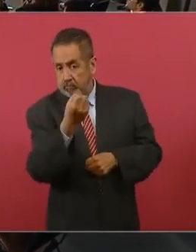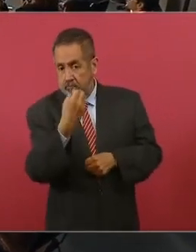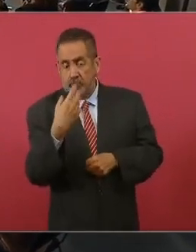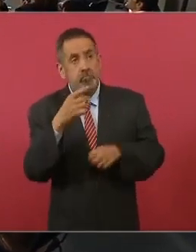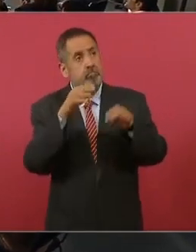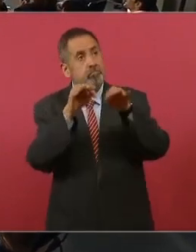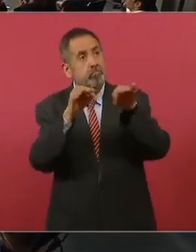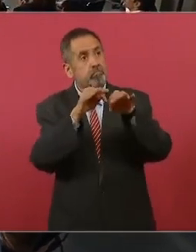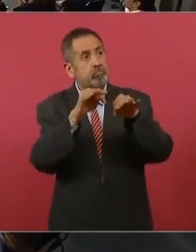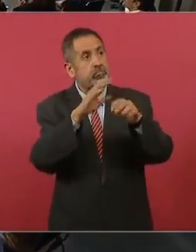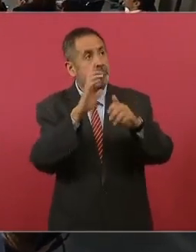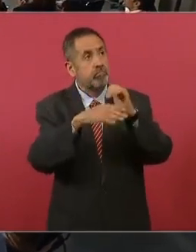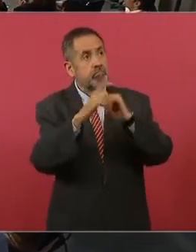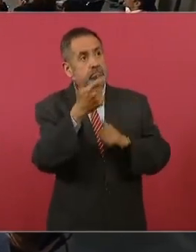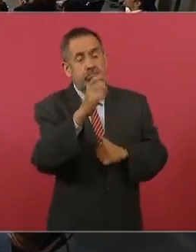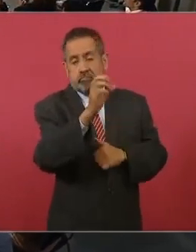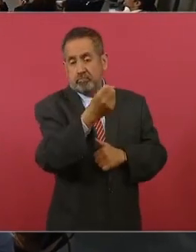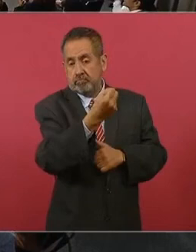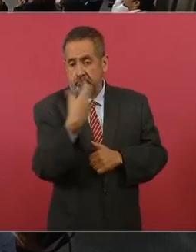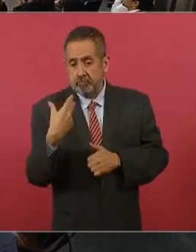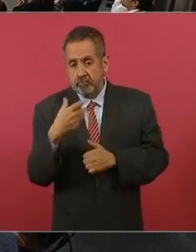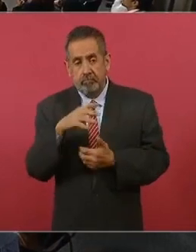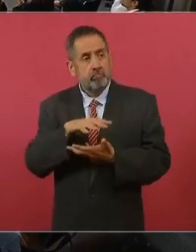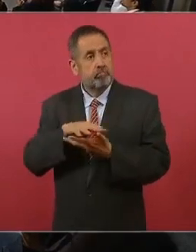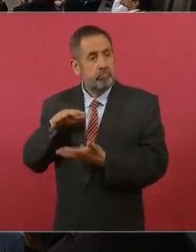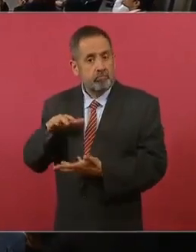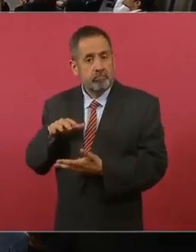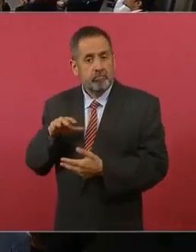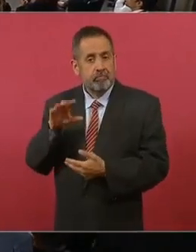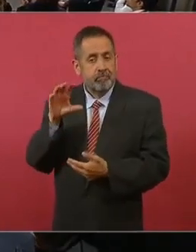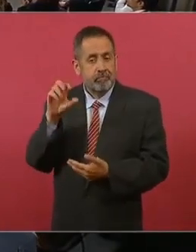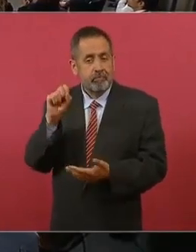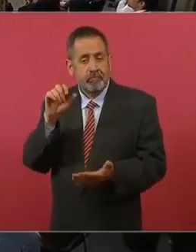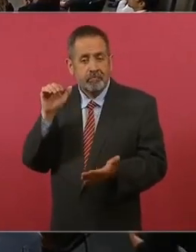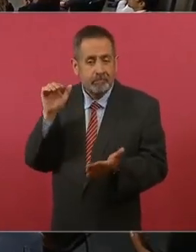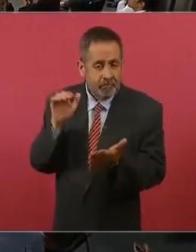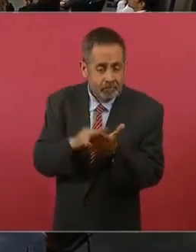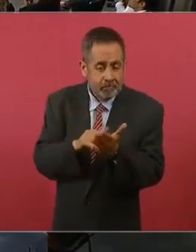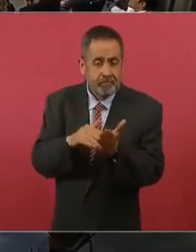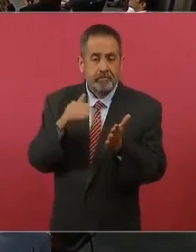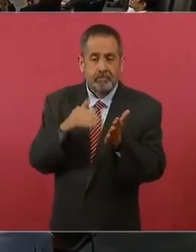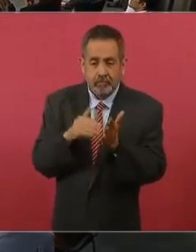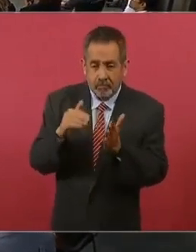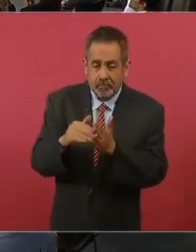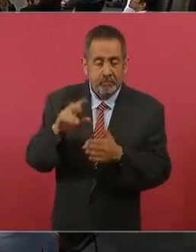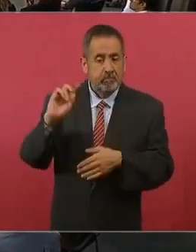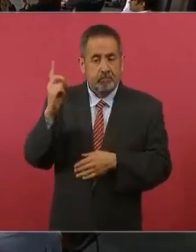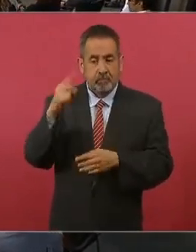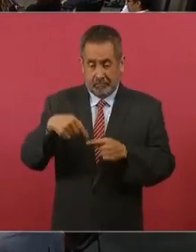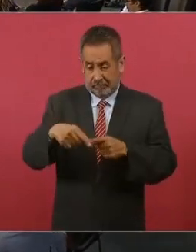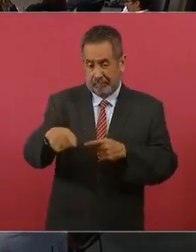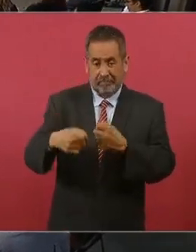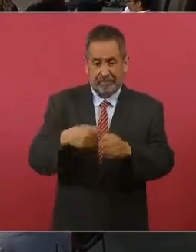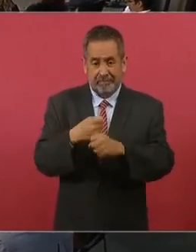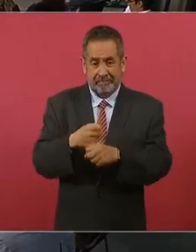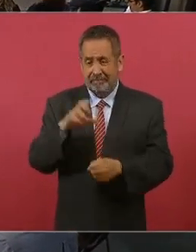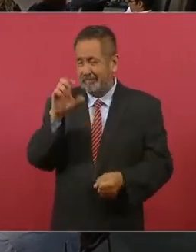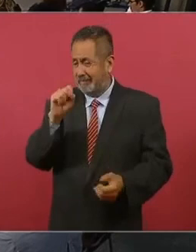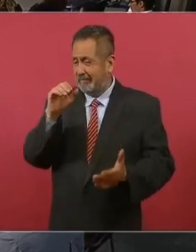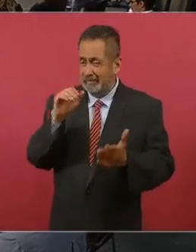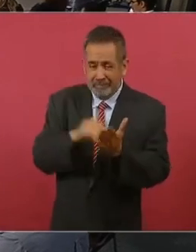va a llegar a más de 60,000 millones de dólares de remesas.